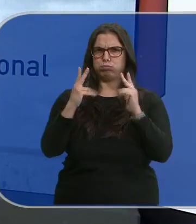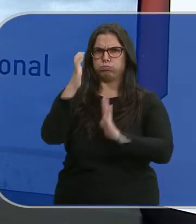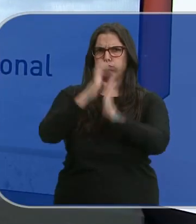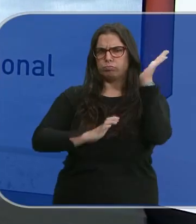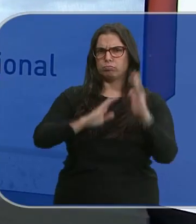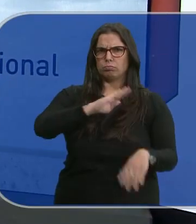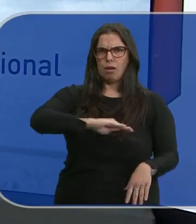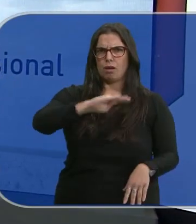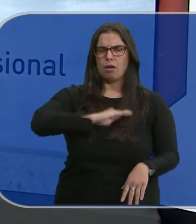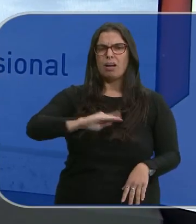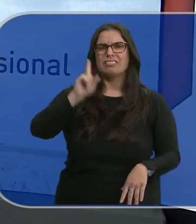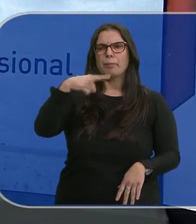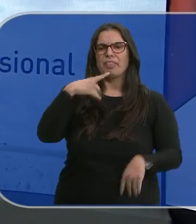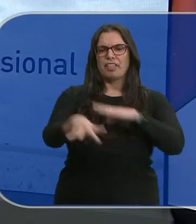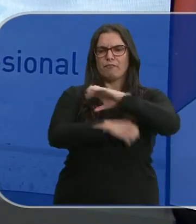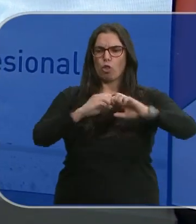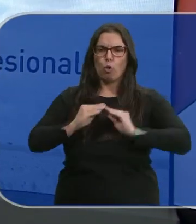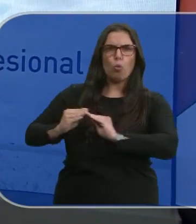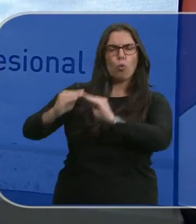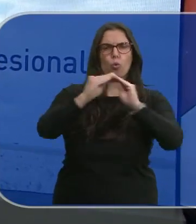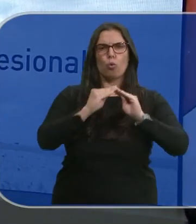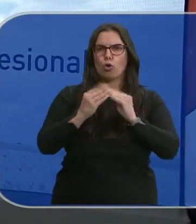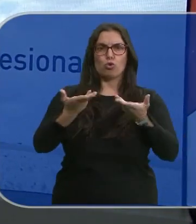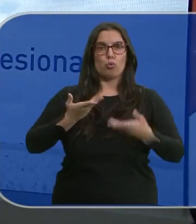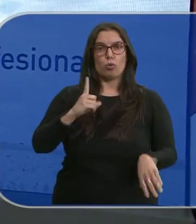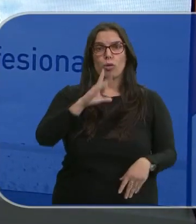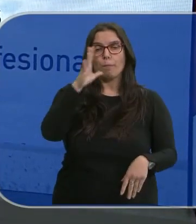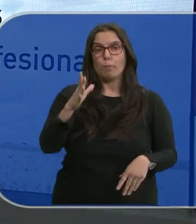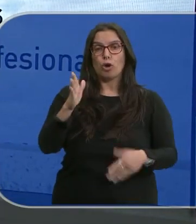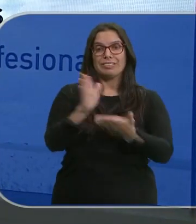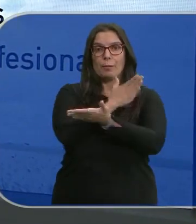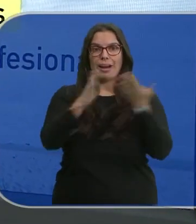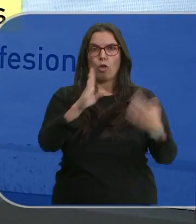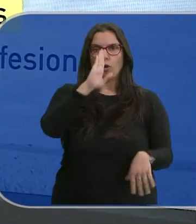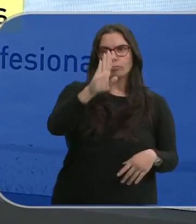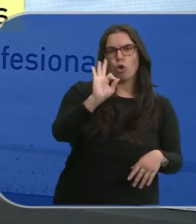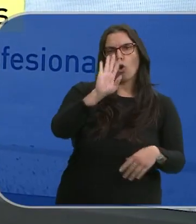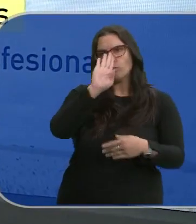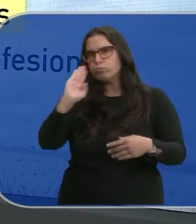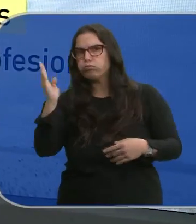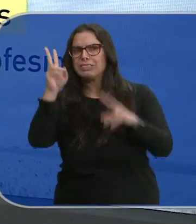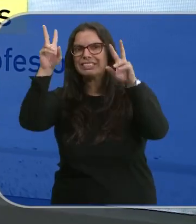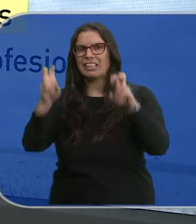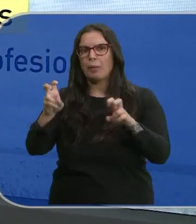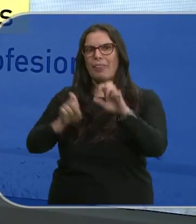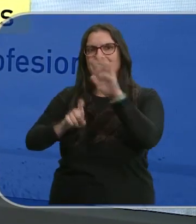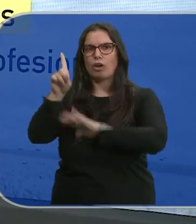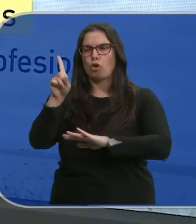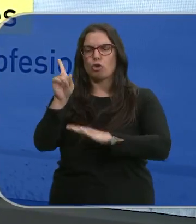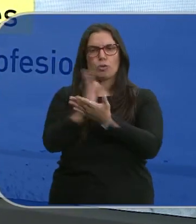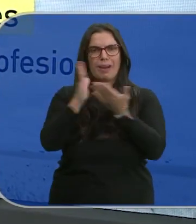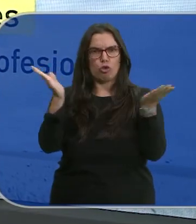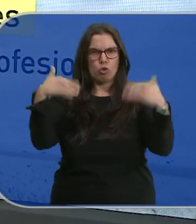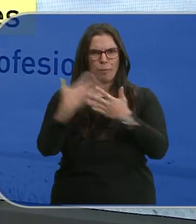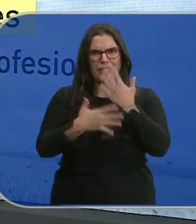tampoco ayudará la unificación de fondos, porque no se distingue entre ayudas directas y partidas al desarrollo. Tampoco recoge partidas